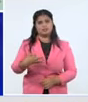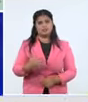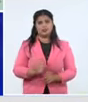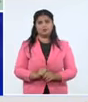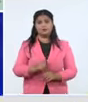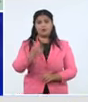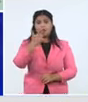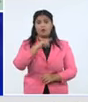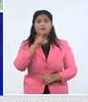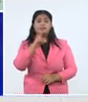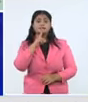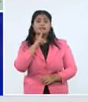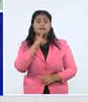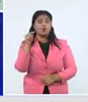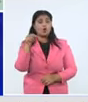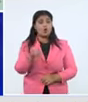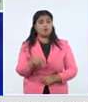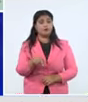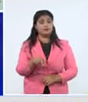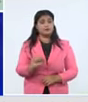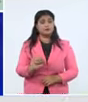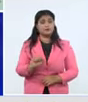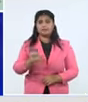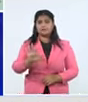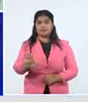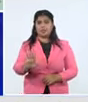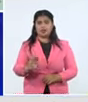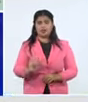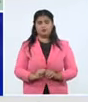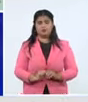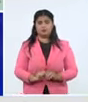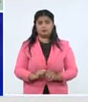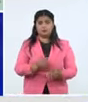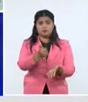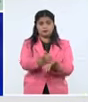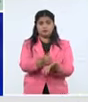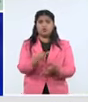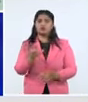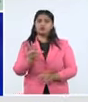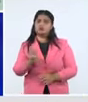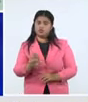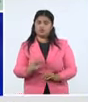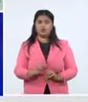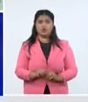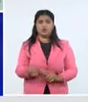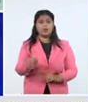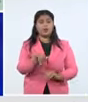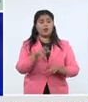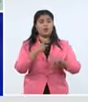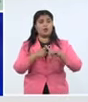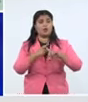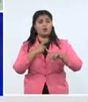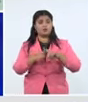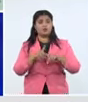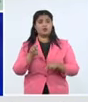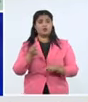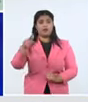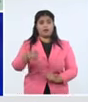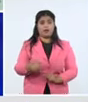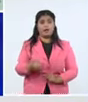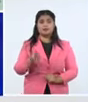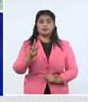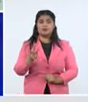de Pasajeros hoy reporta 5 enfermos, Cienfuegos 5 también, al igual que Cruces, Lajas 3,